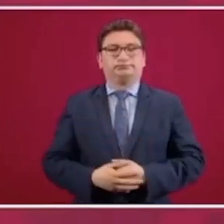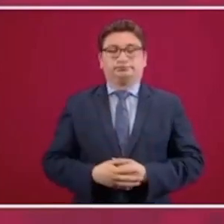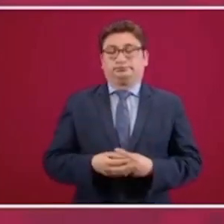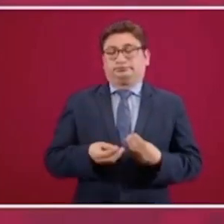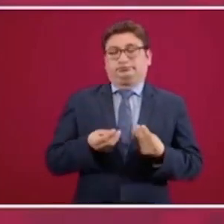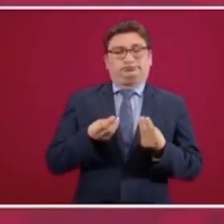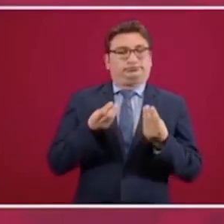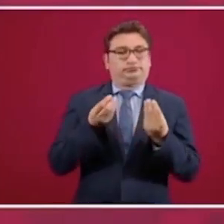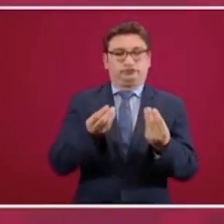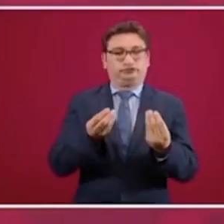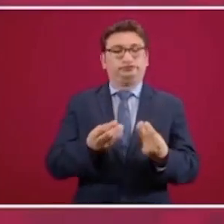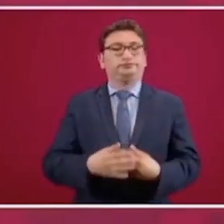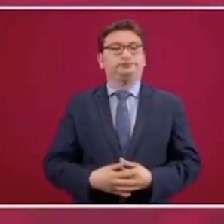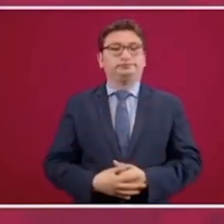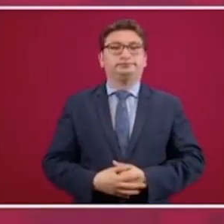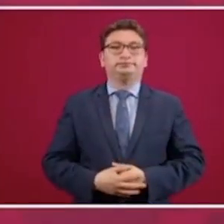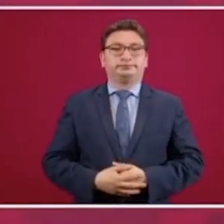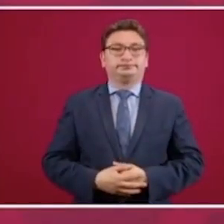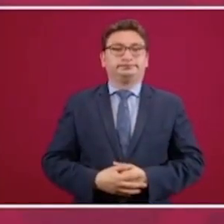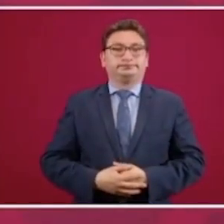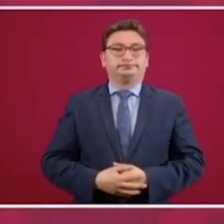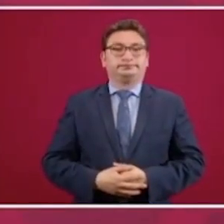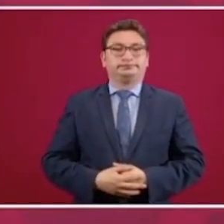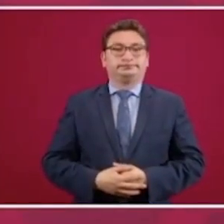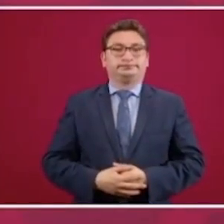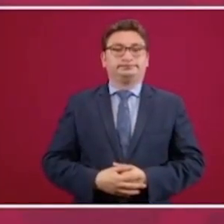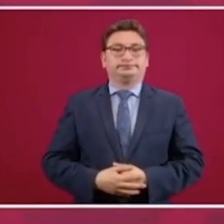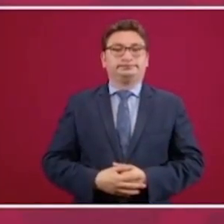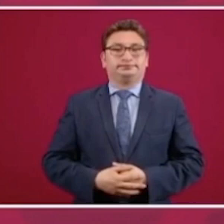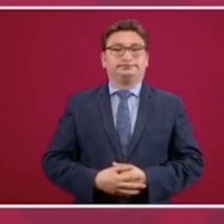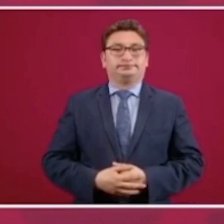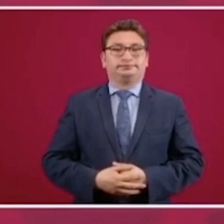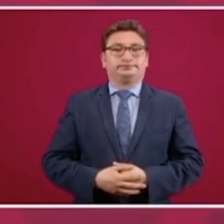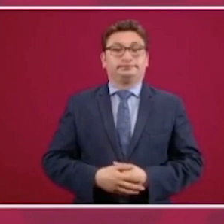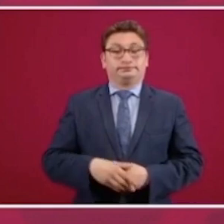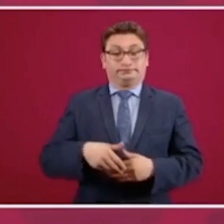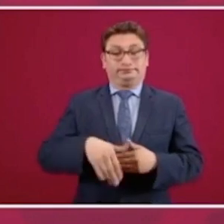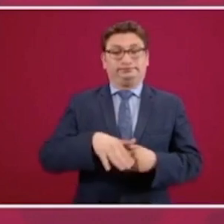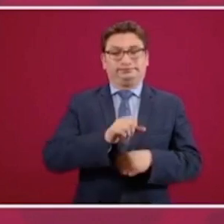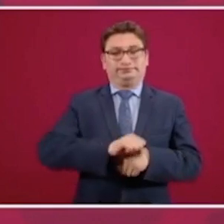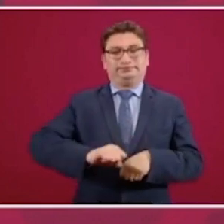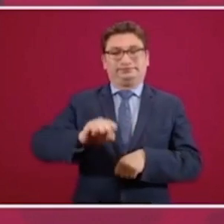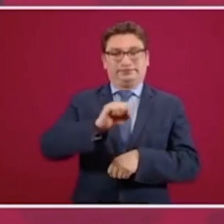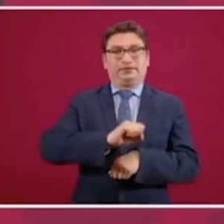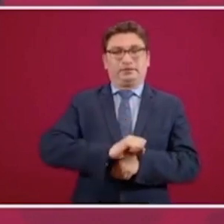en esta semana ya podemos tener e